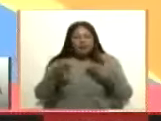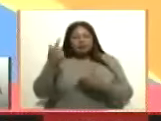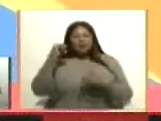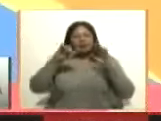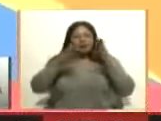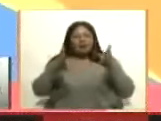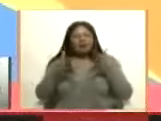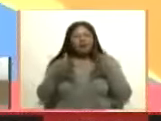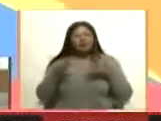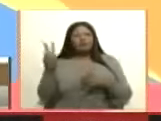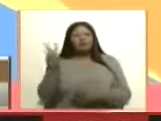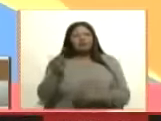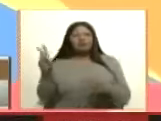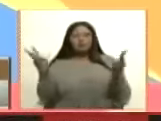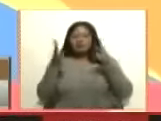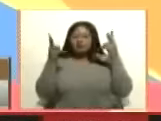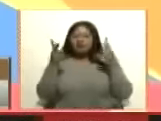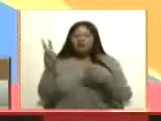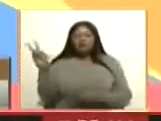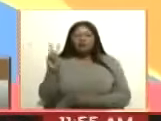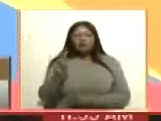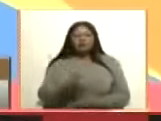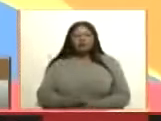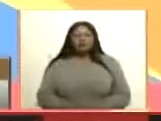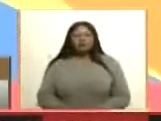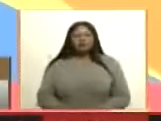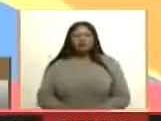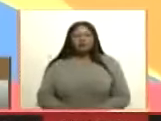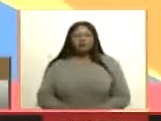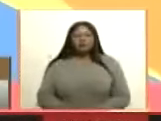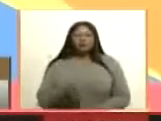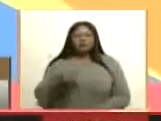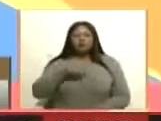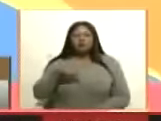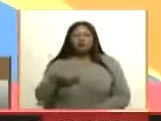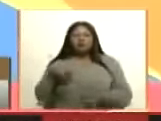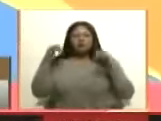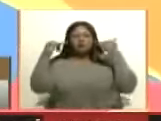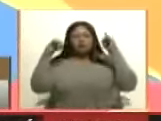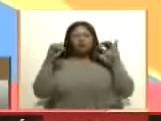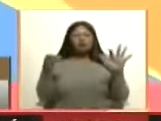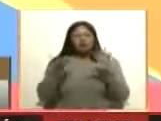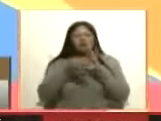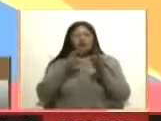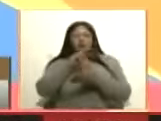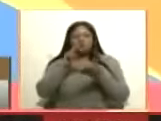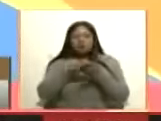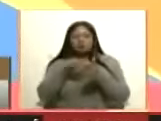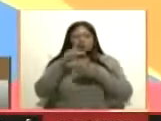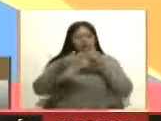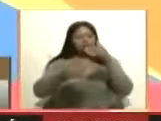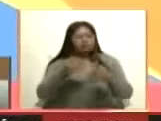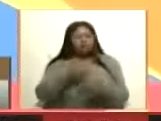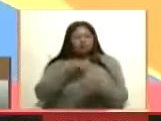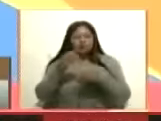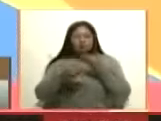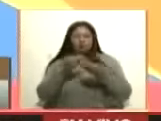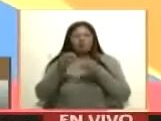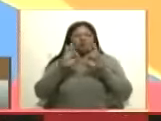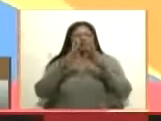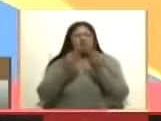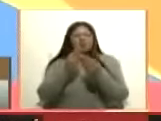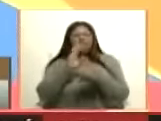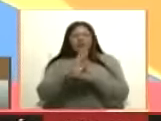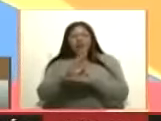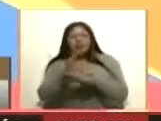Venezuela hoy es la victoria de Venezuela la que Estamos celebrando de nuestra unidad nacional de dar un paso como familia para proteger